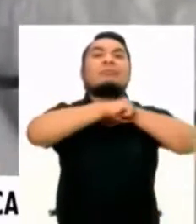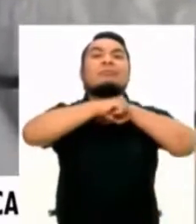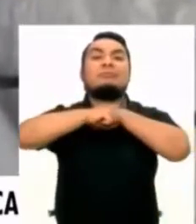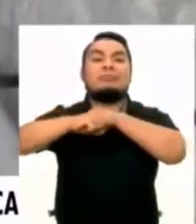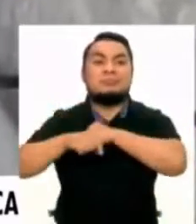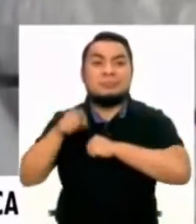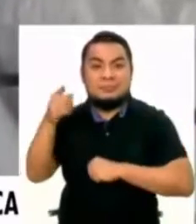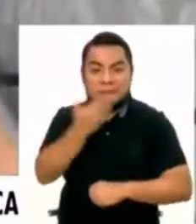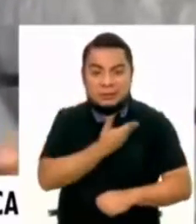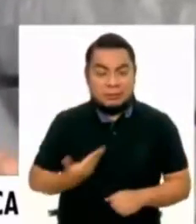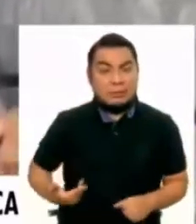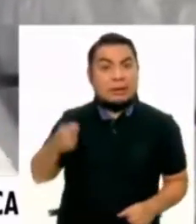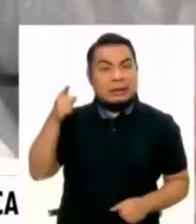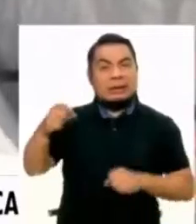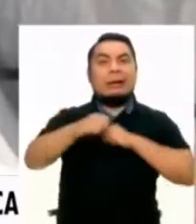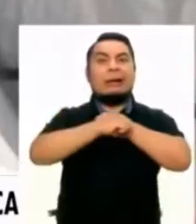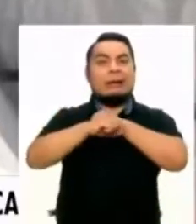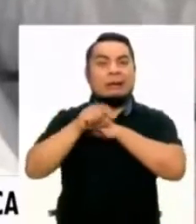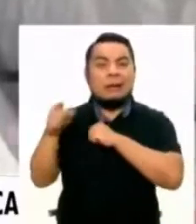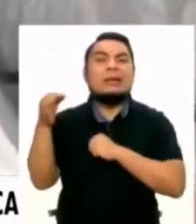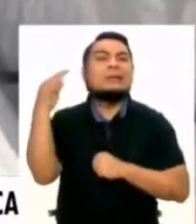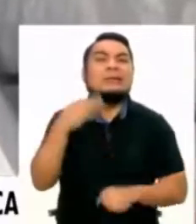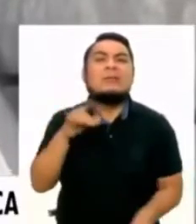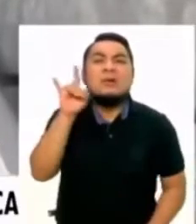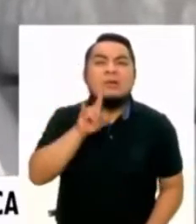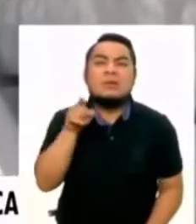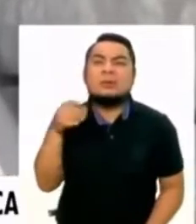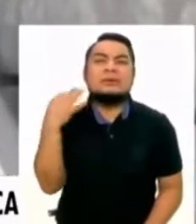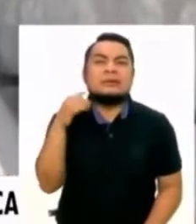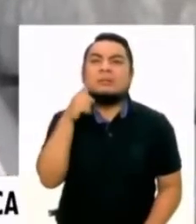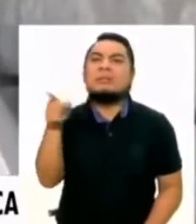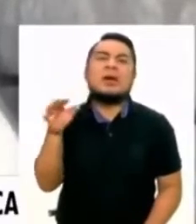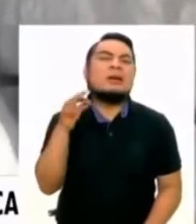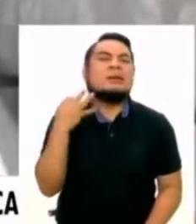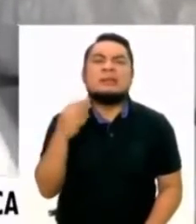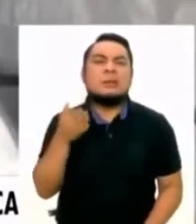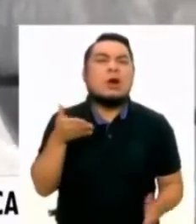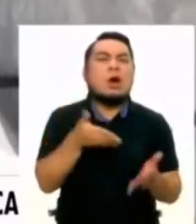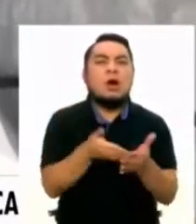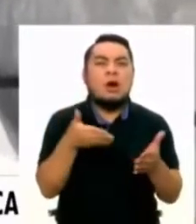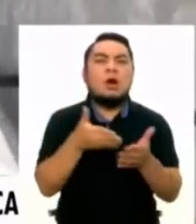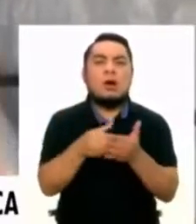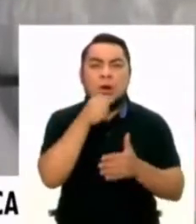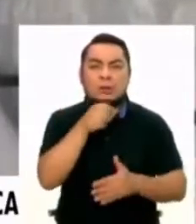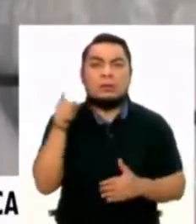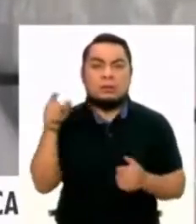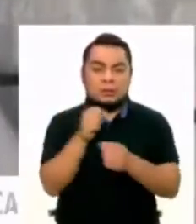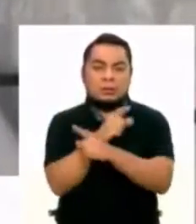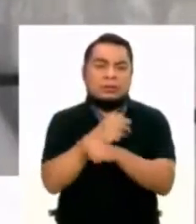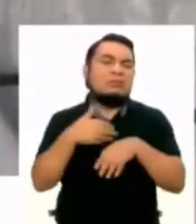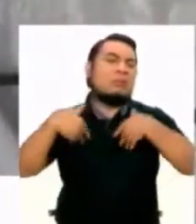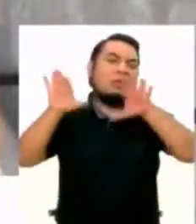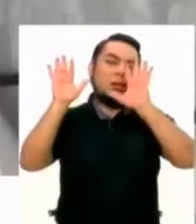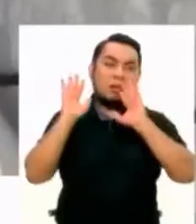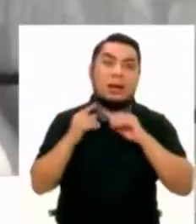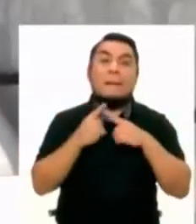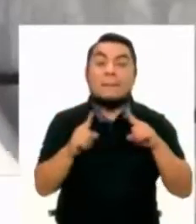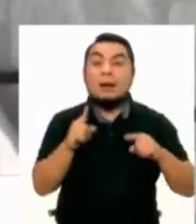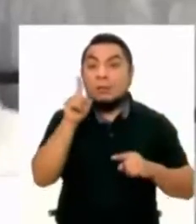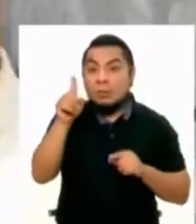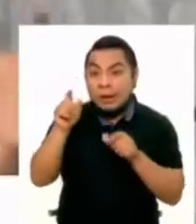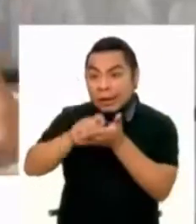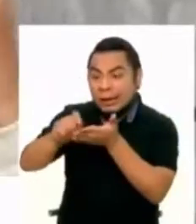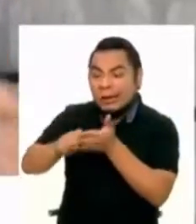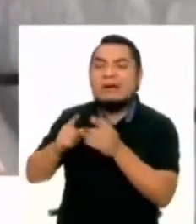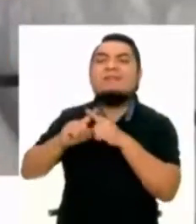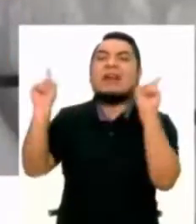y siendo mandatario, él siempre ha azuzado contra los periodistas. Entonces el presidente puede tuitear lo que le dé la gana en realidad, pero una cosa es lo